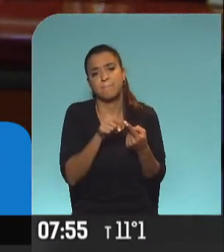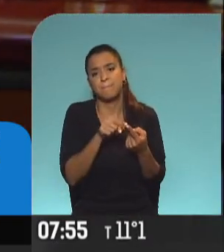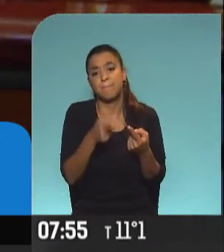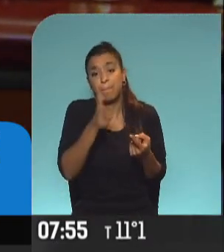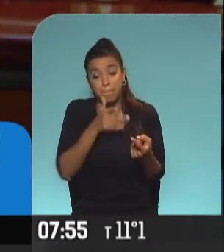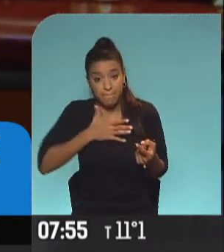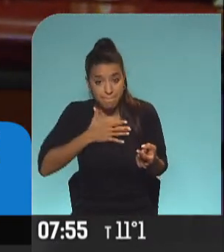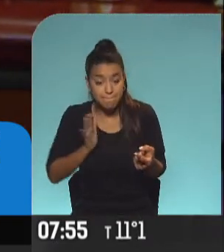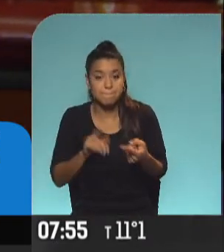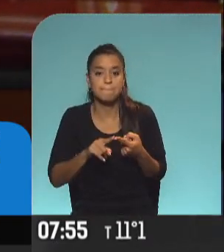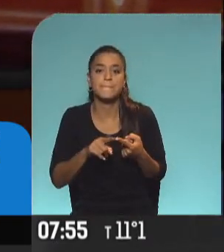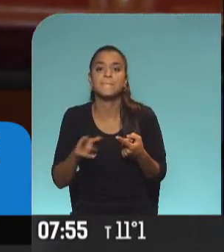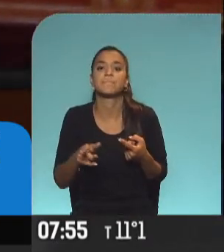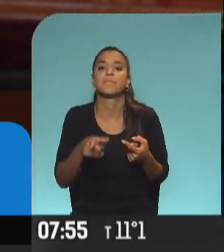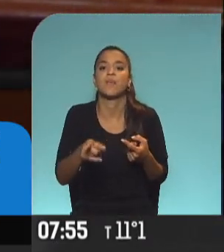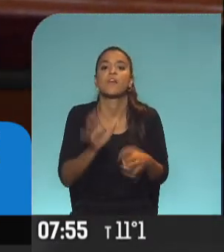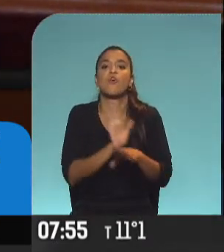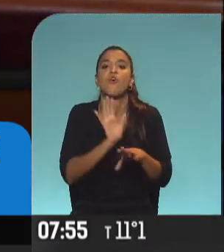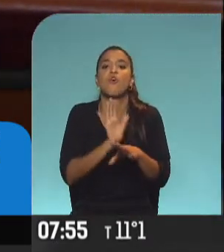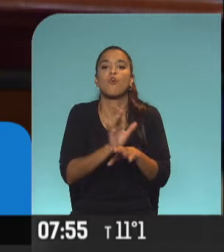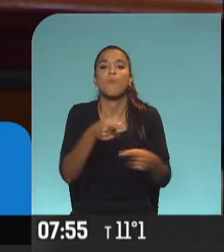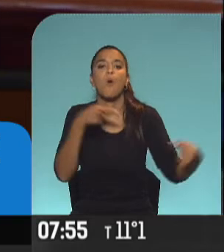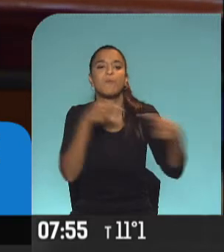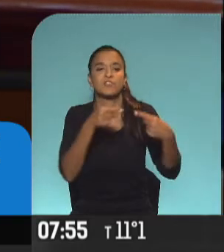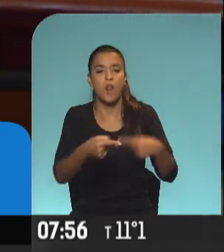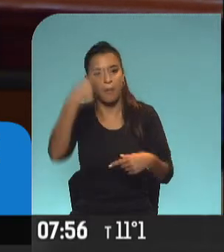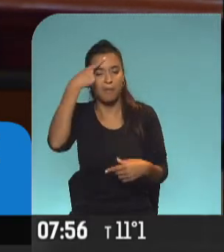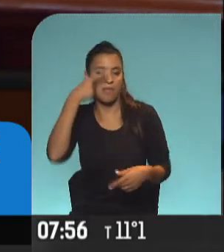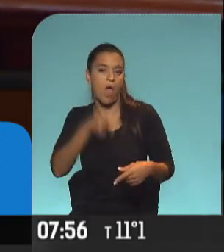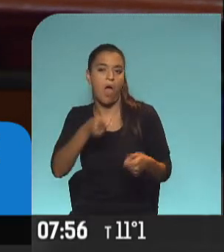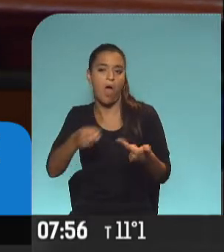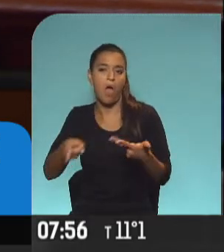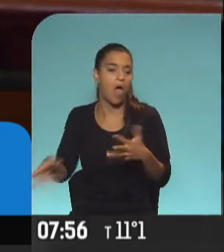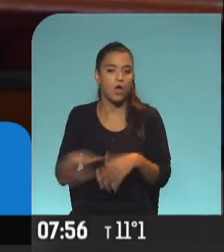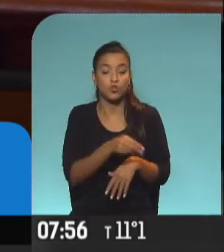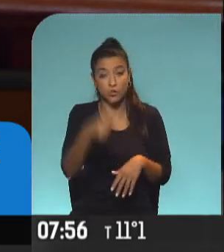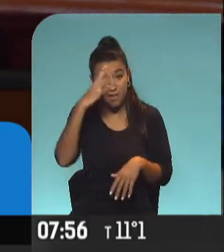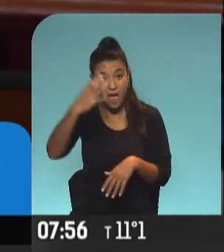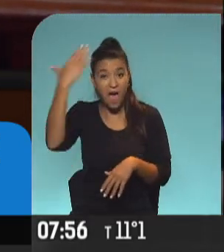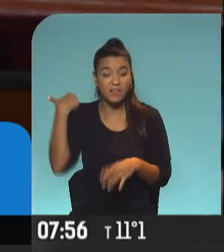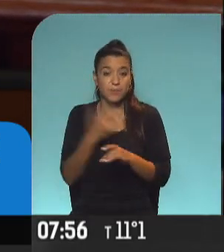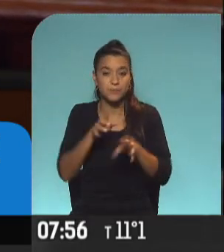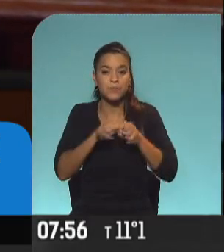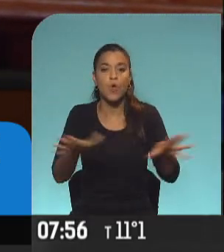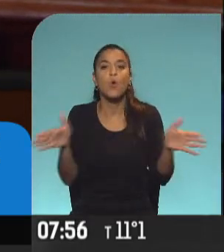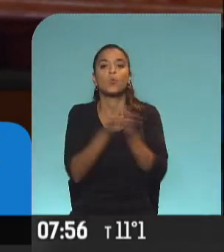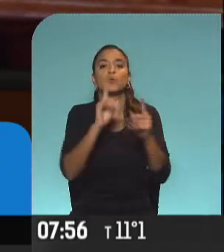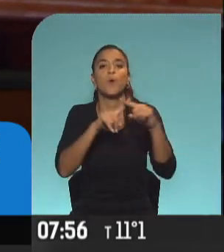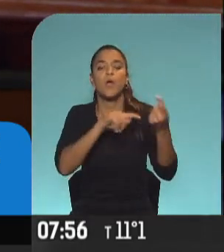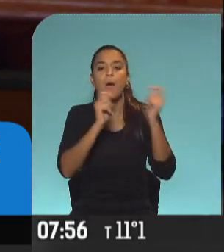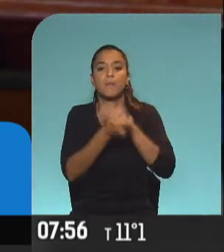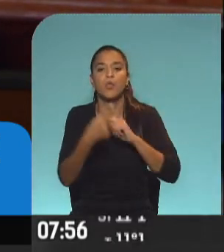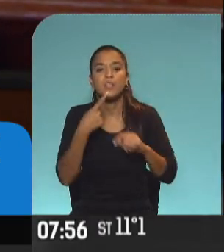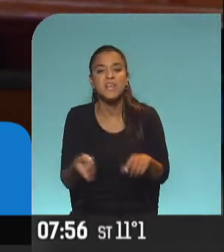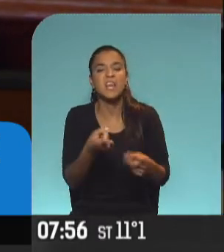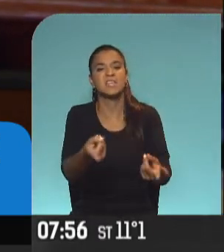parece que en realidad se comieron el personaje de la oposición. ¿Te acordás que al principio de la pandemia, Juntos por el Cambio insistía en que